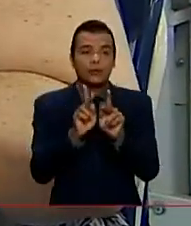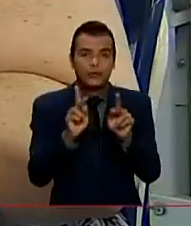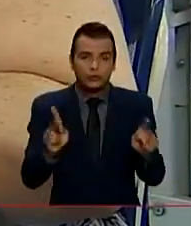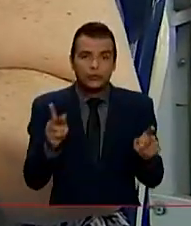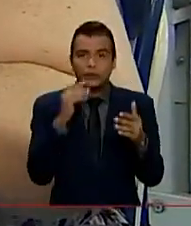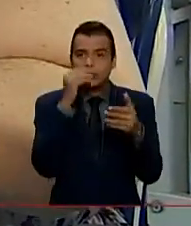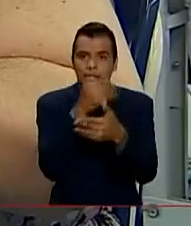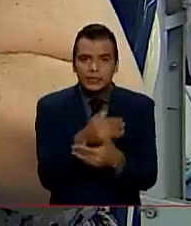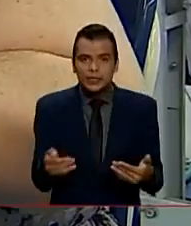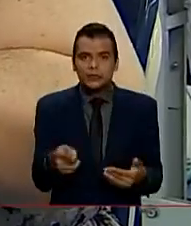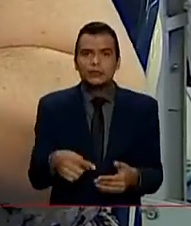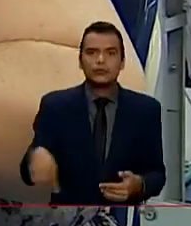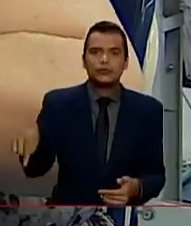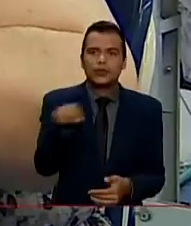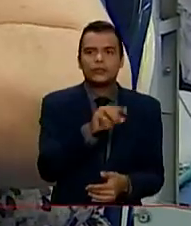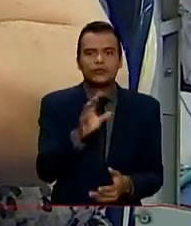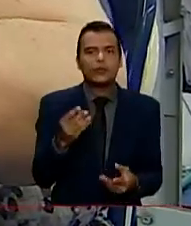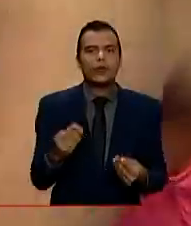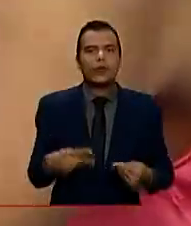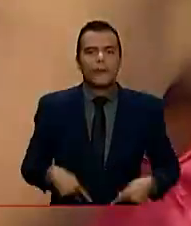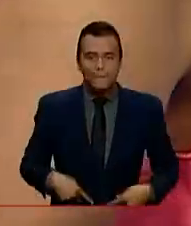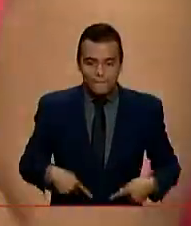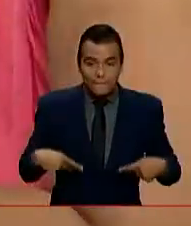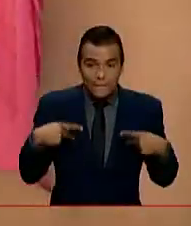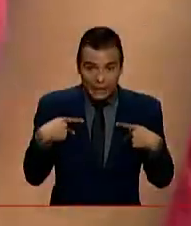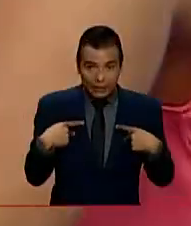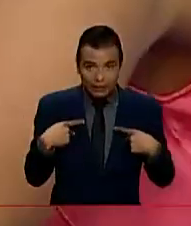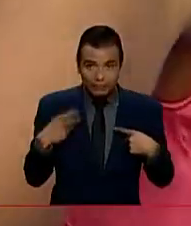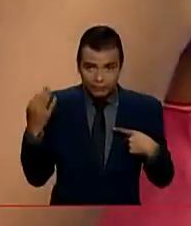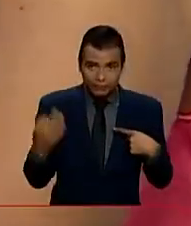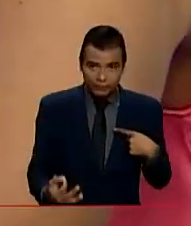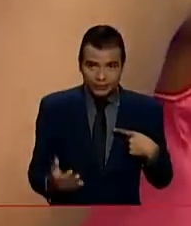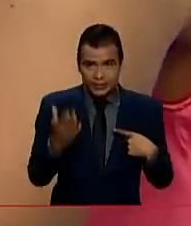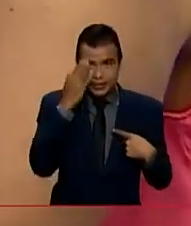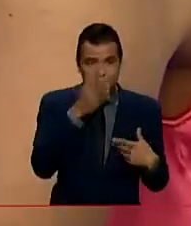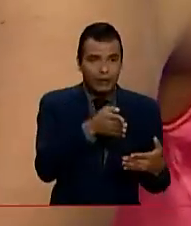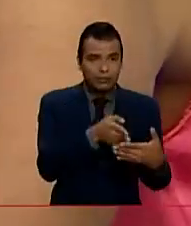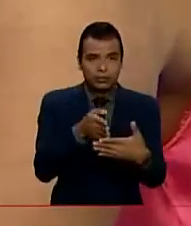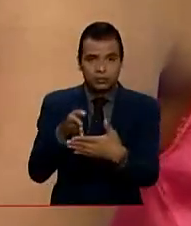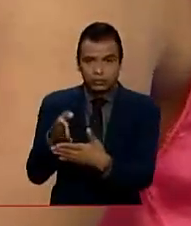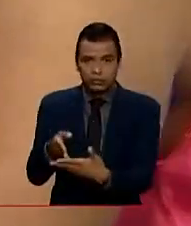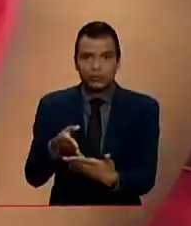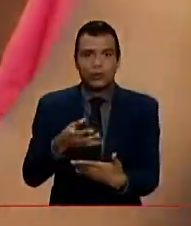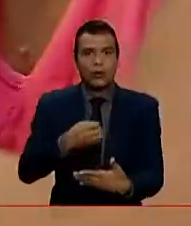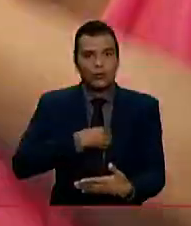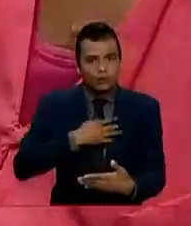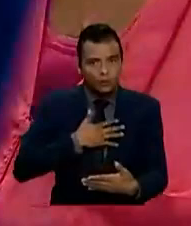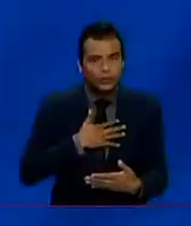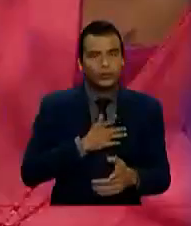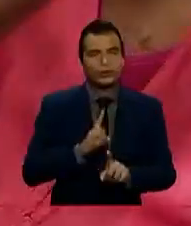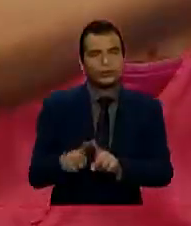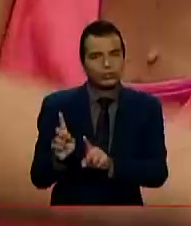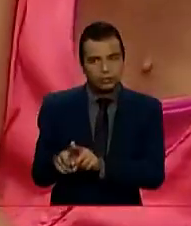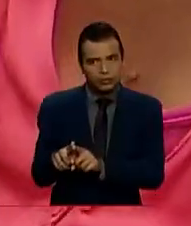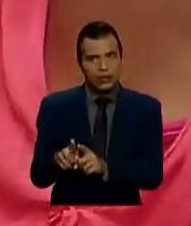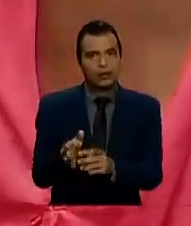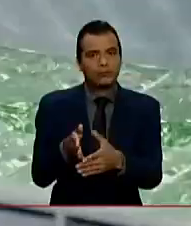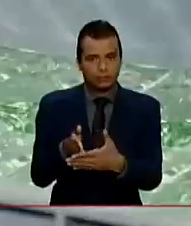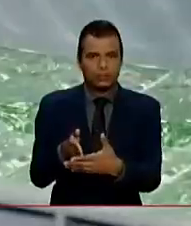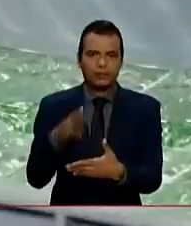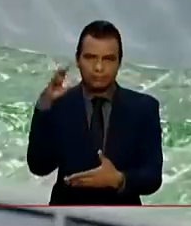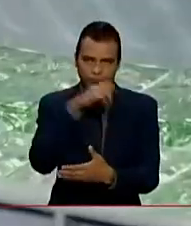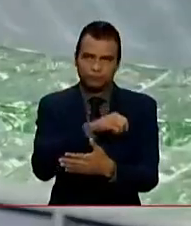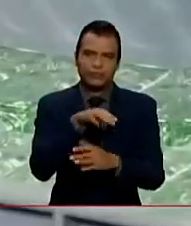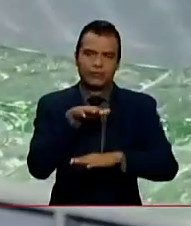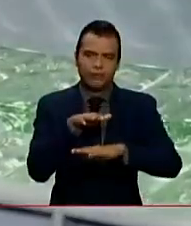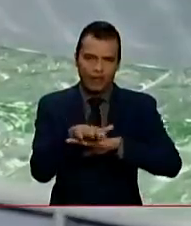en particular, están viviendo, muestra hoy dificultades para acceder a esas oportunidades laborales en el mediano y en el largo plazo. Por